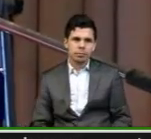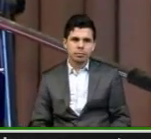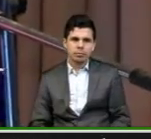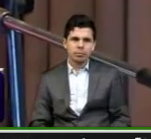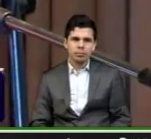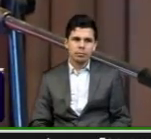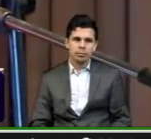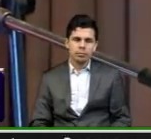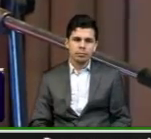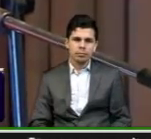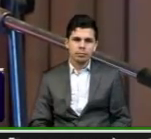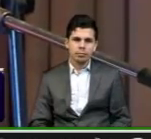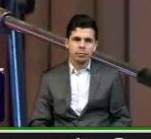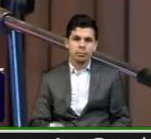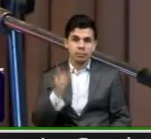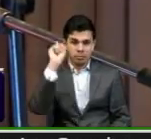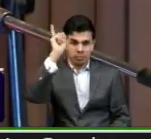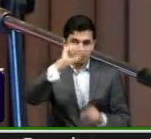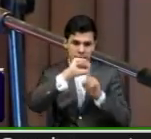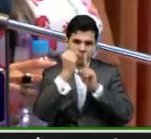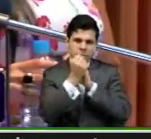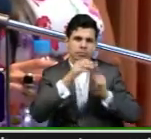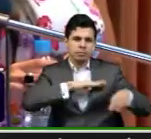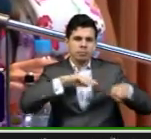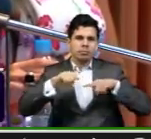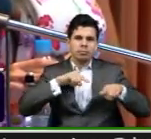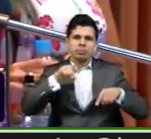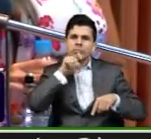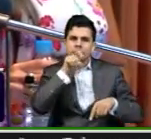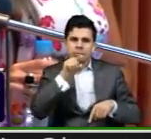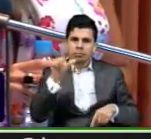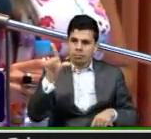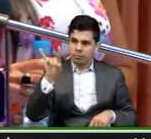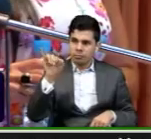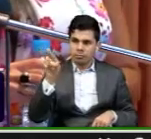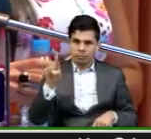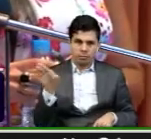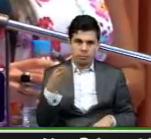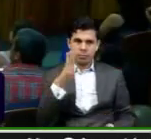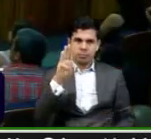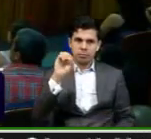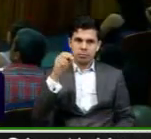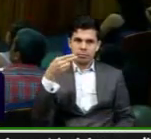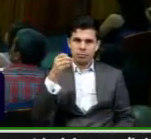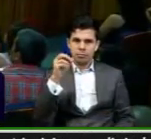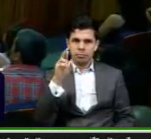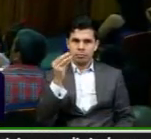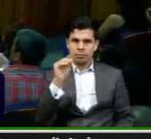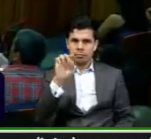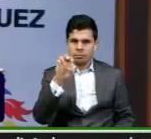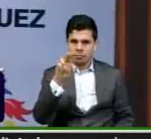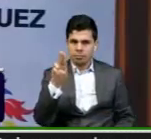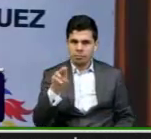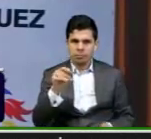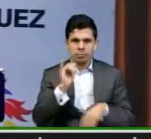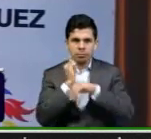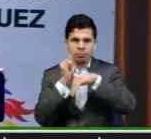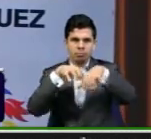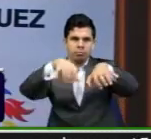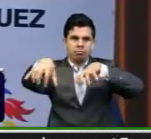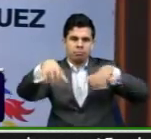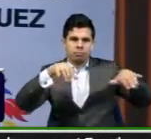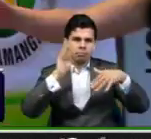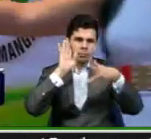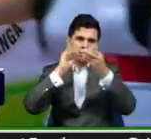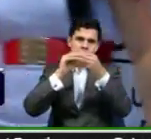Dentro de los programas de política social que adelanta la alcaldía de Bucaramanga en cabeza de Luis Francisco Borges Pedraza, se encuentra el convenio con diferentes instituciones